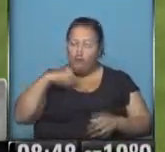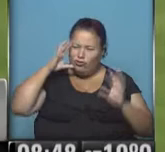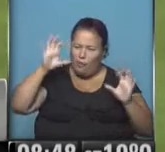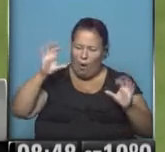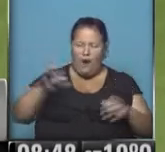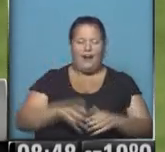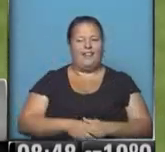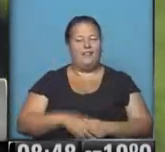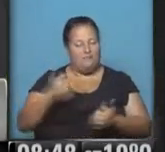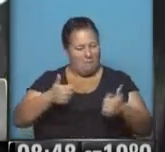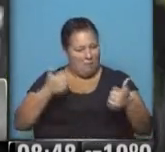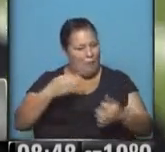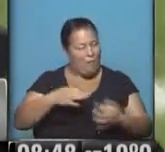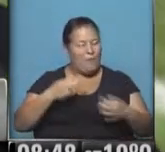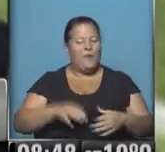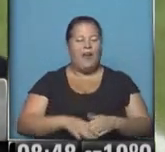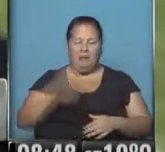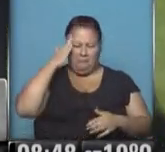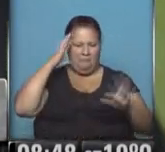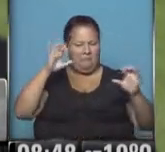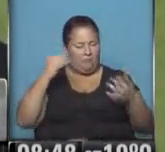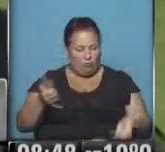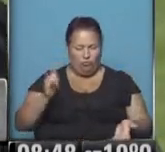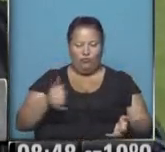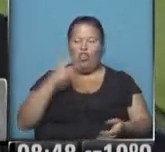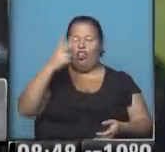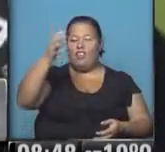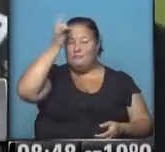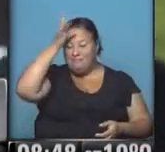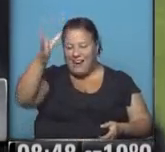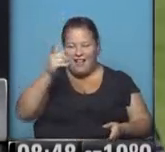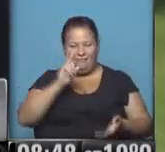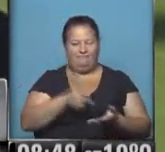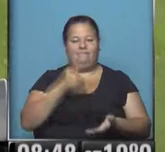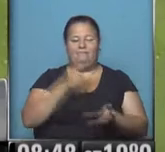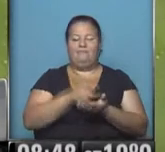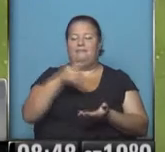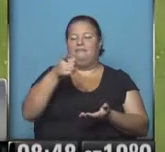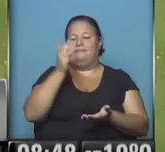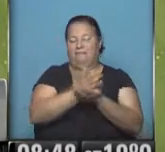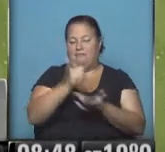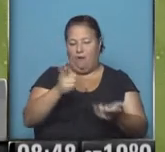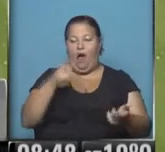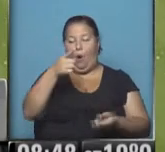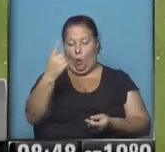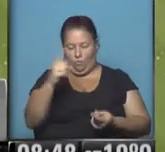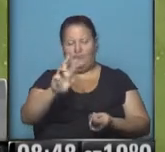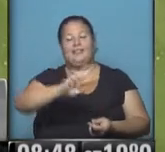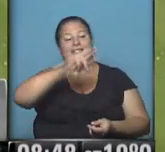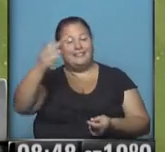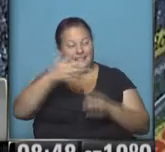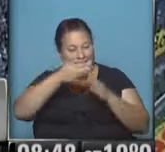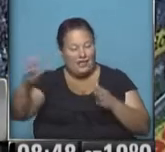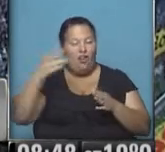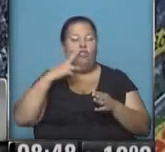de eso. Muy bien, bien Roberto, bien, buena memoria la de Roberto. Obvio. Dos penales claritos, ahí veíamos uno. Después de ahí,